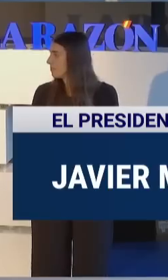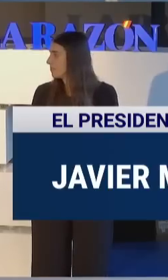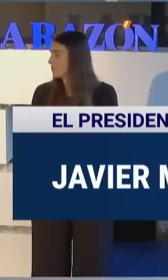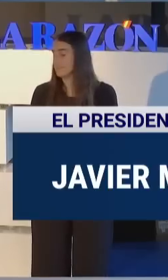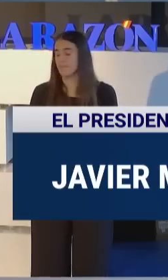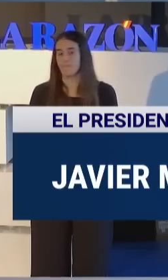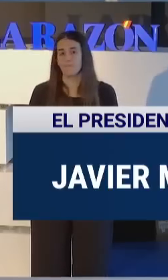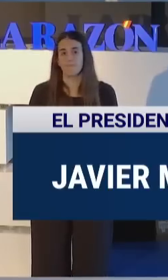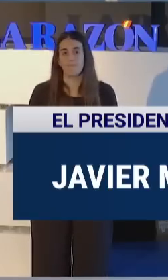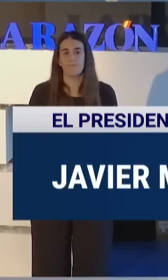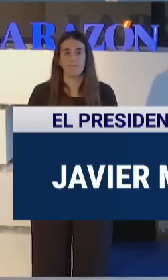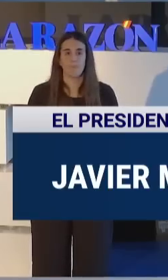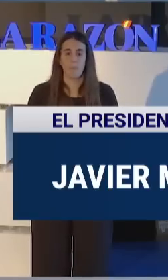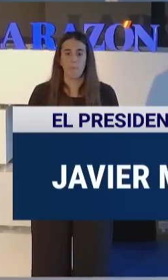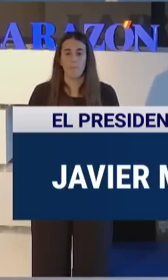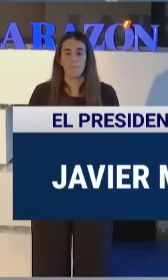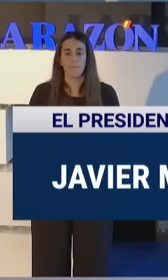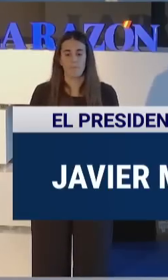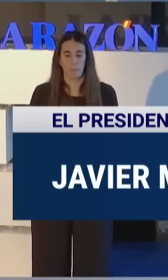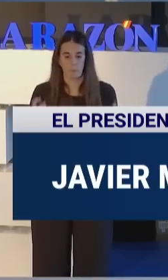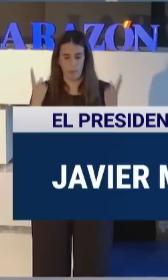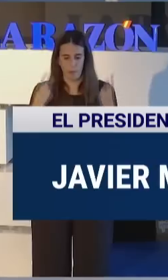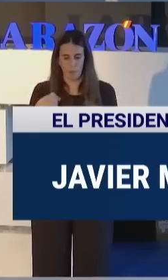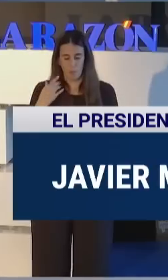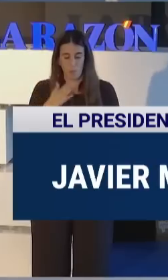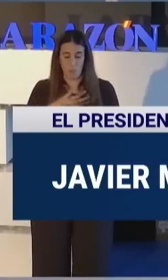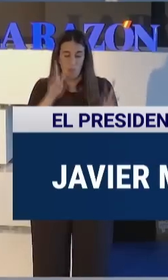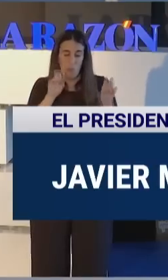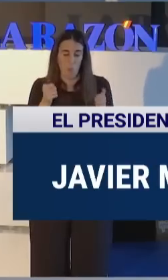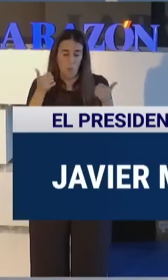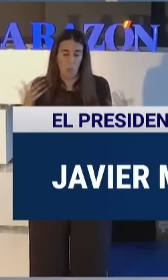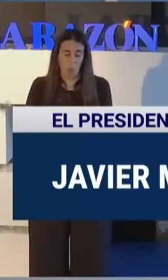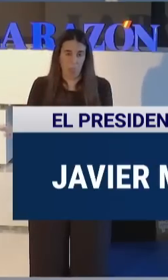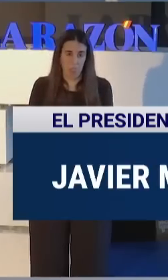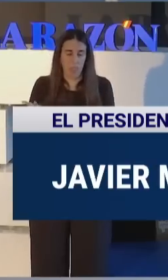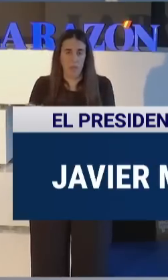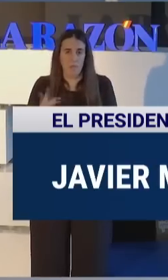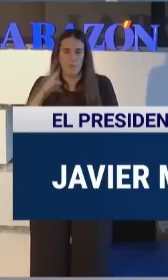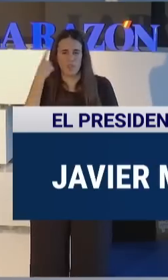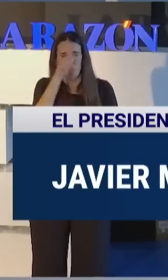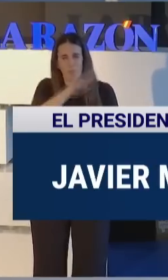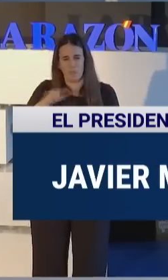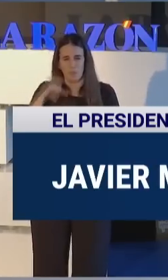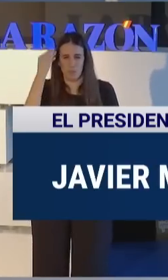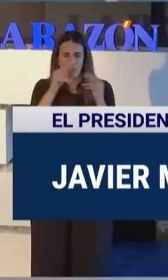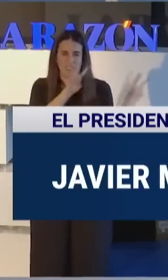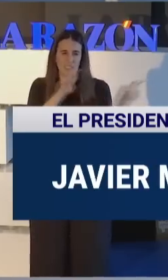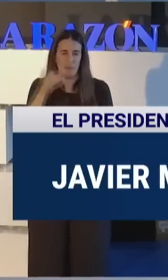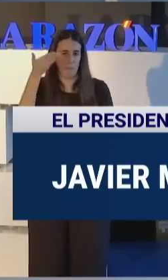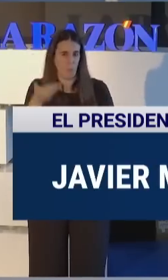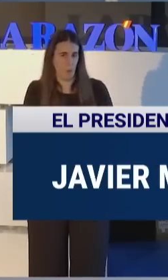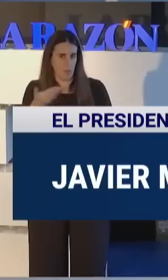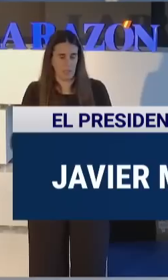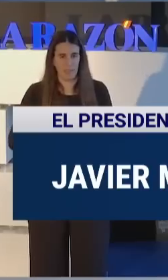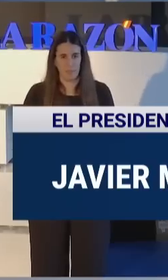trivial para nosotros, pero digamos no trivial para el público en general. Nosotros, cuando hacemos el ajuste, la